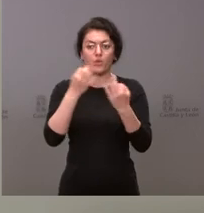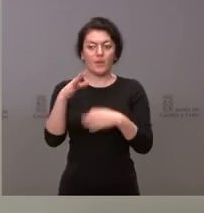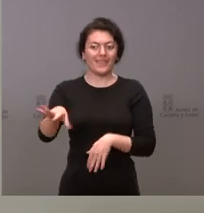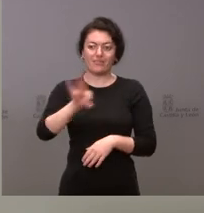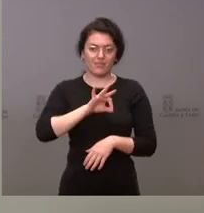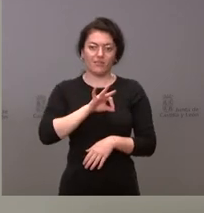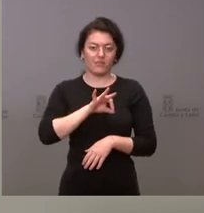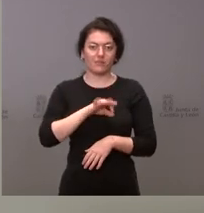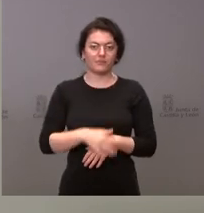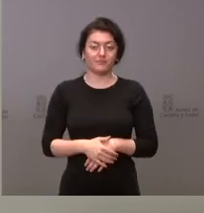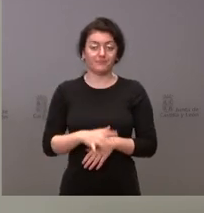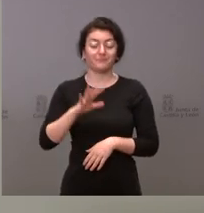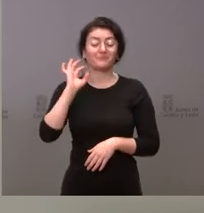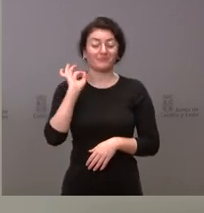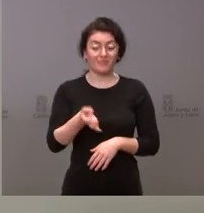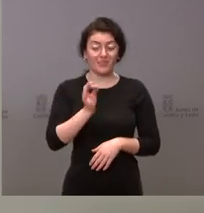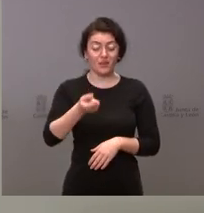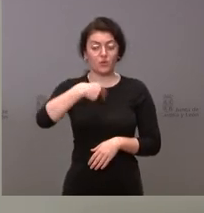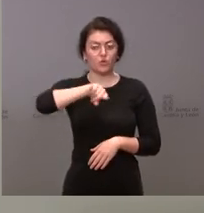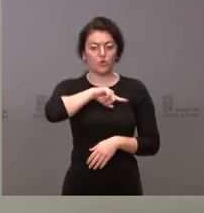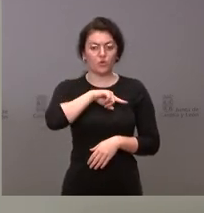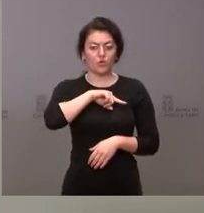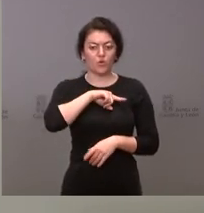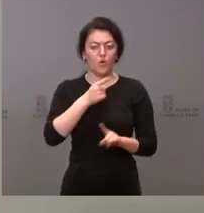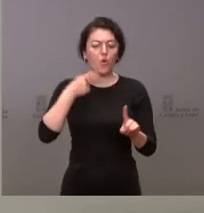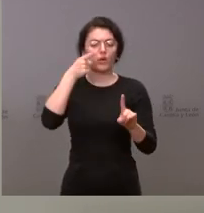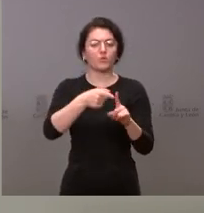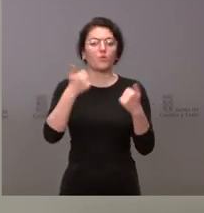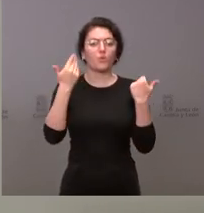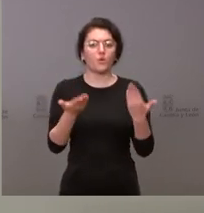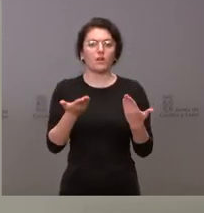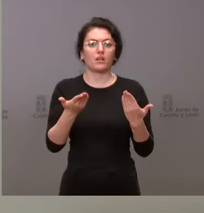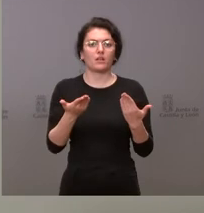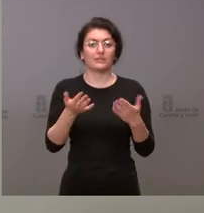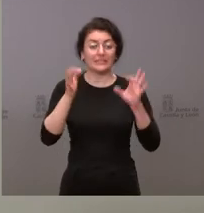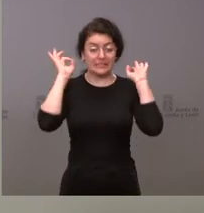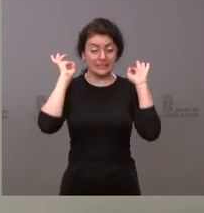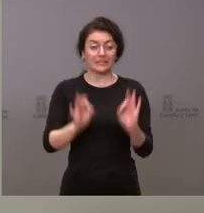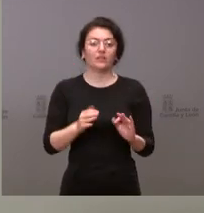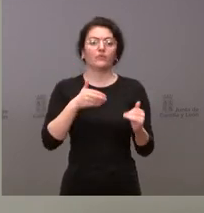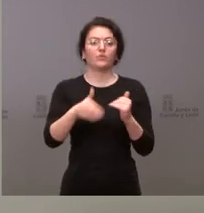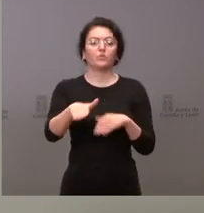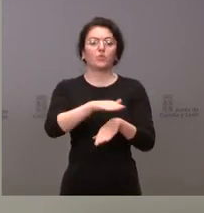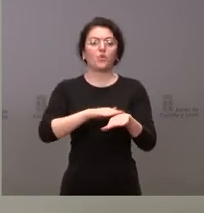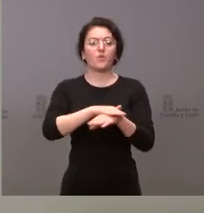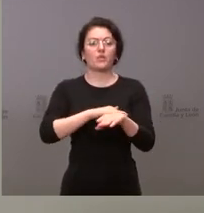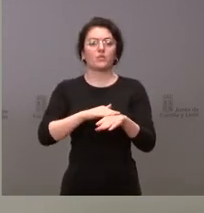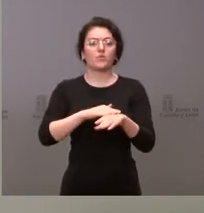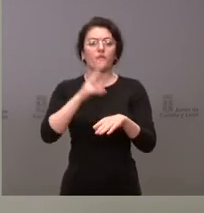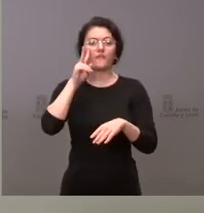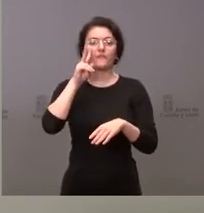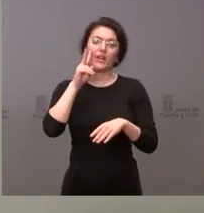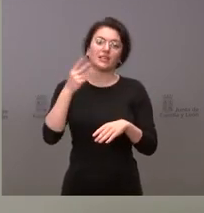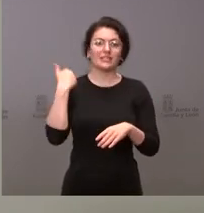sí que es verdad que nuestra misión como gobierno en funciones será garantizar que el próximo gobierno se encuentra la administración en funcionando el